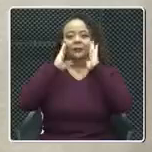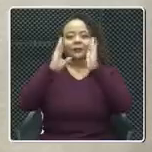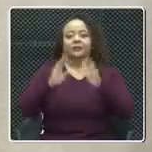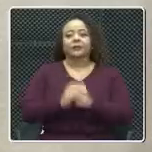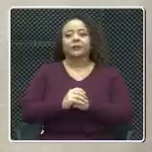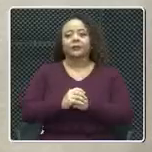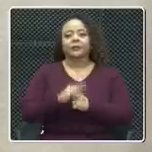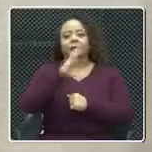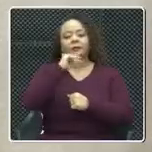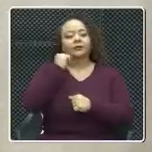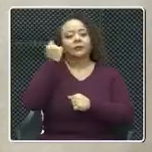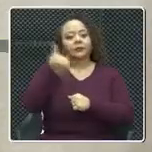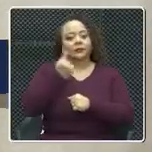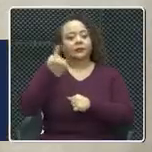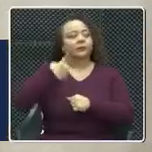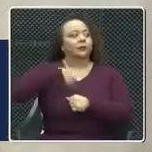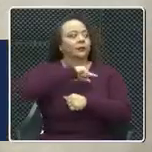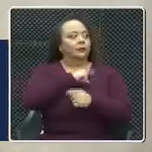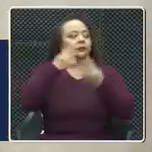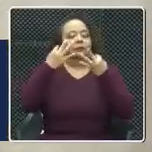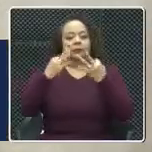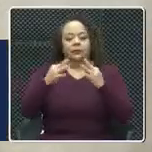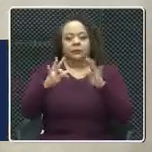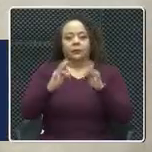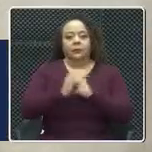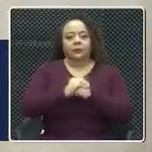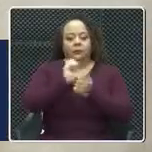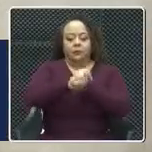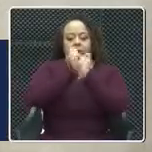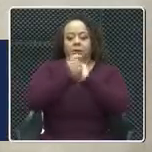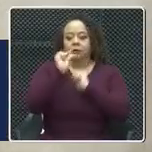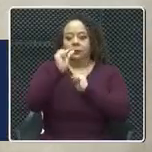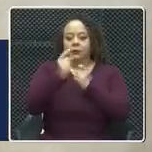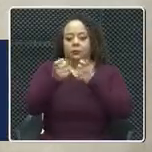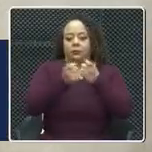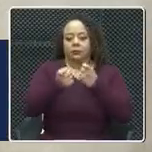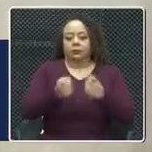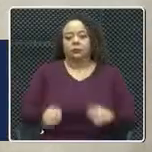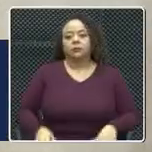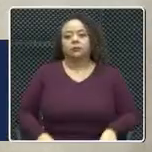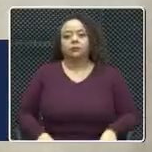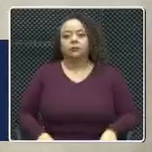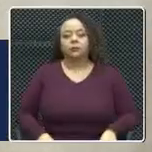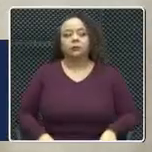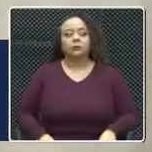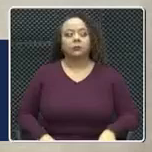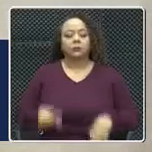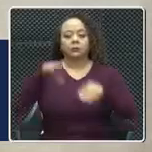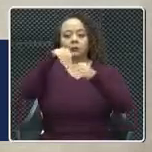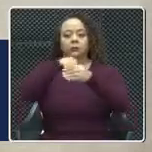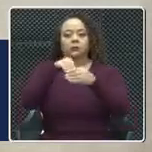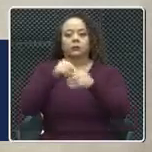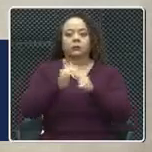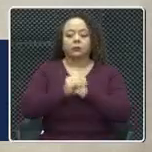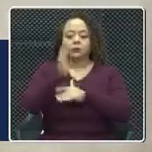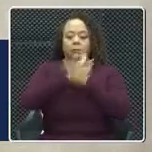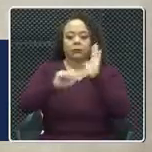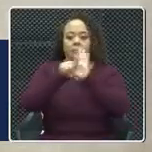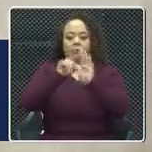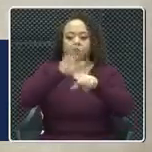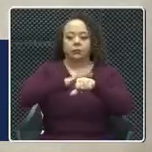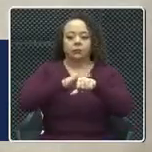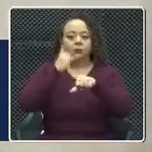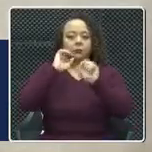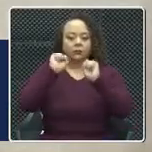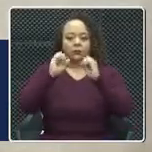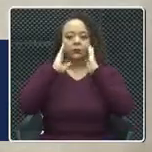y constantemente hemos estado tratando de adaptar un poco la gestión dentro del marco legal que se nos permite para